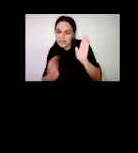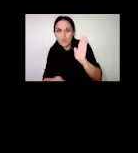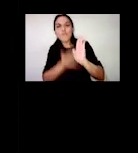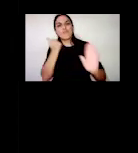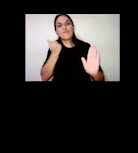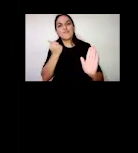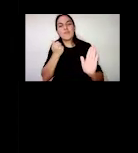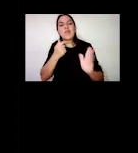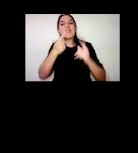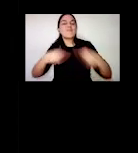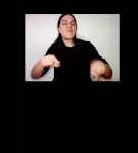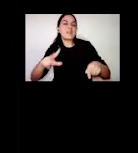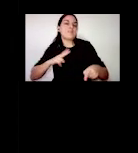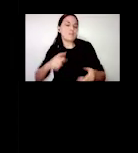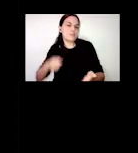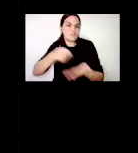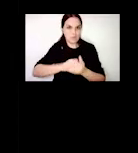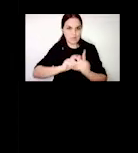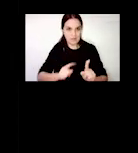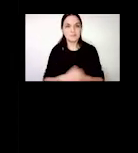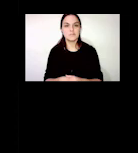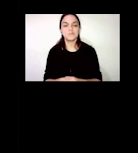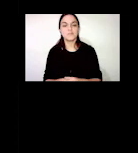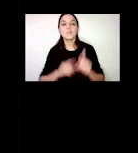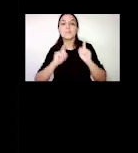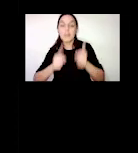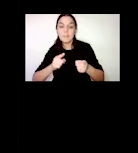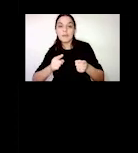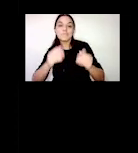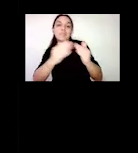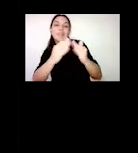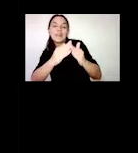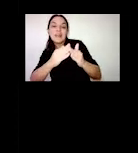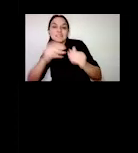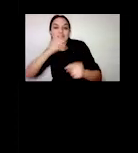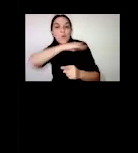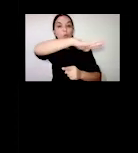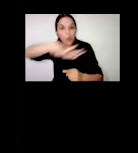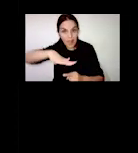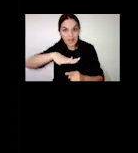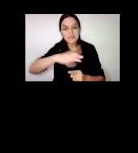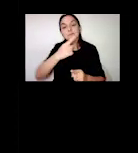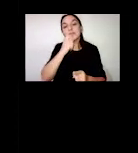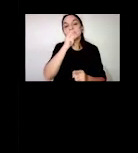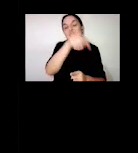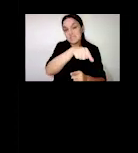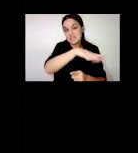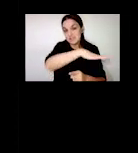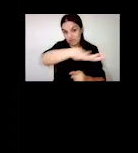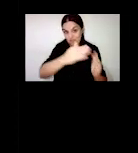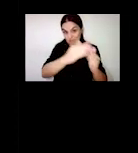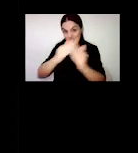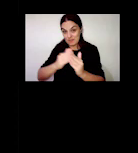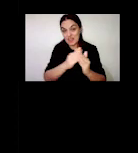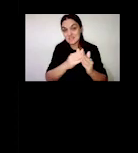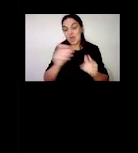También se van a encontrar exentos de bienes personales los inmuebles rurales, siempre que los mismos pertenezcan a personas humanas